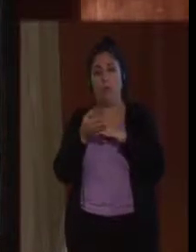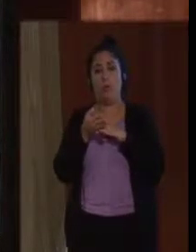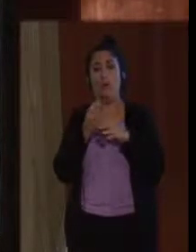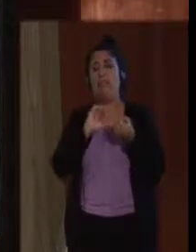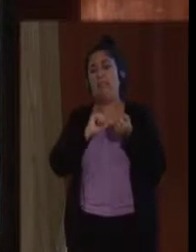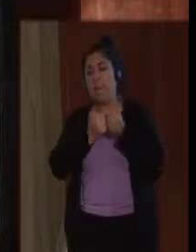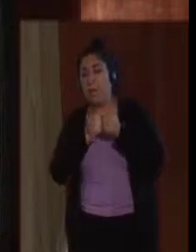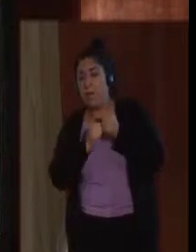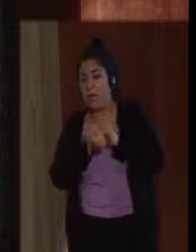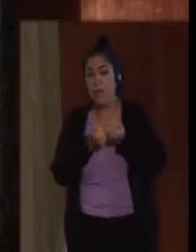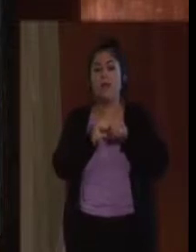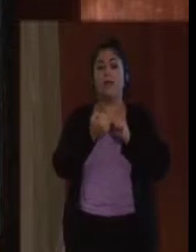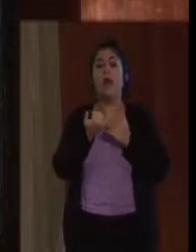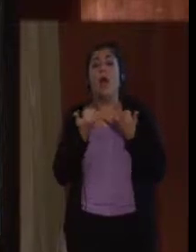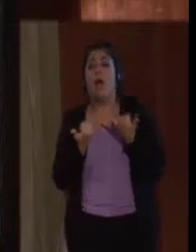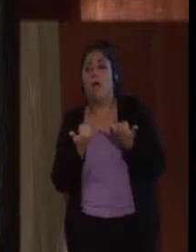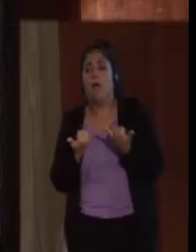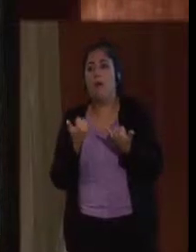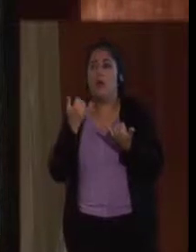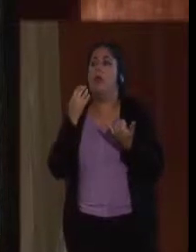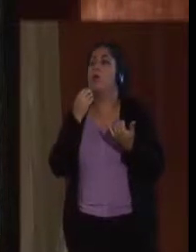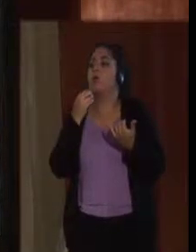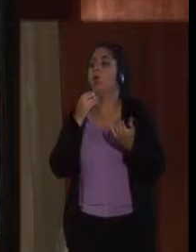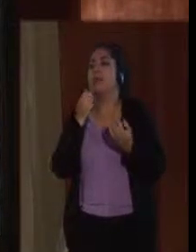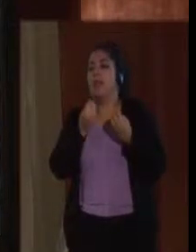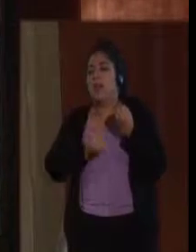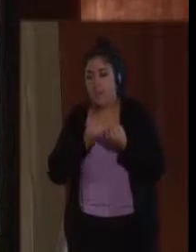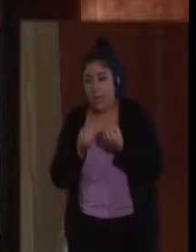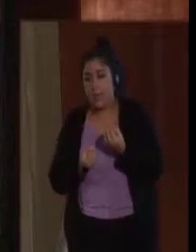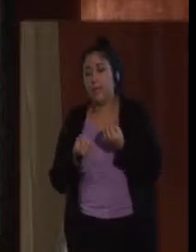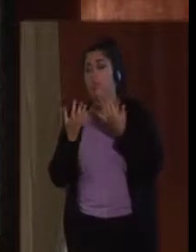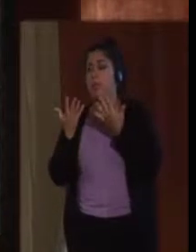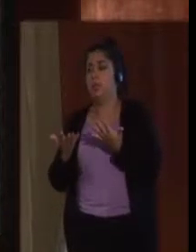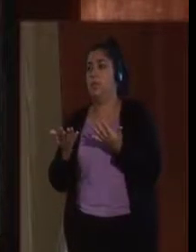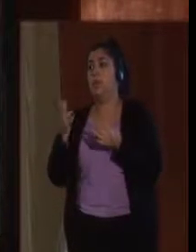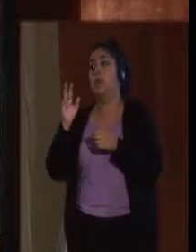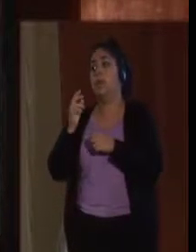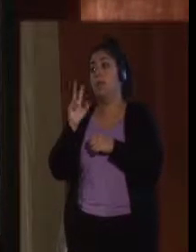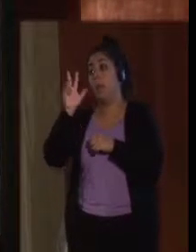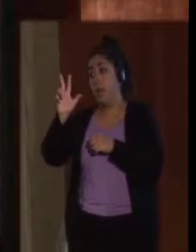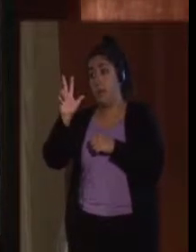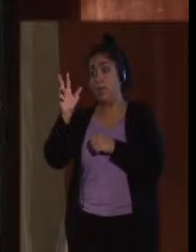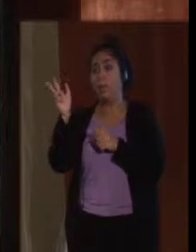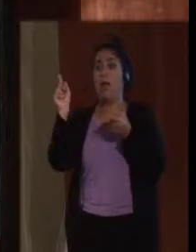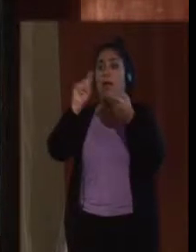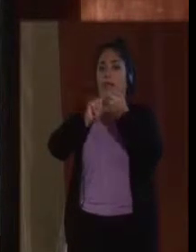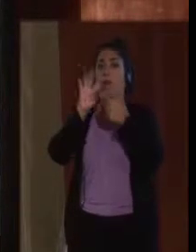la inversión pública. Bueno, en todo caso, quedan todos ustedes cordialmente invitados. Muy agradecido.